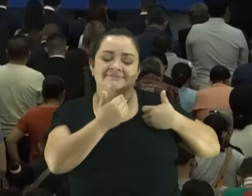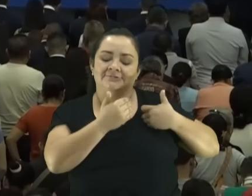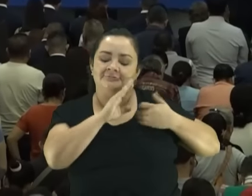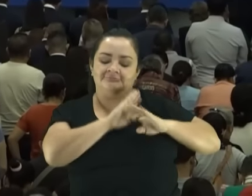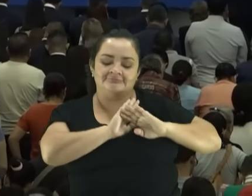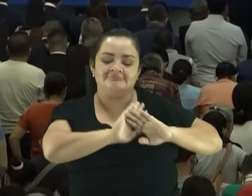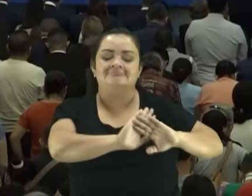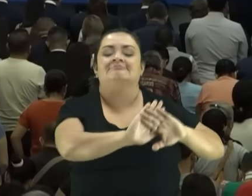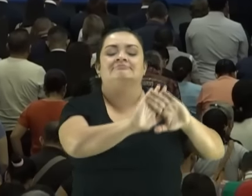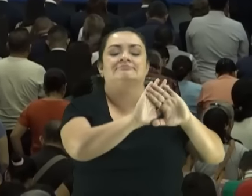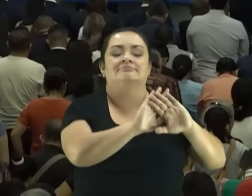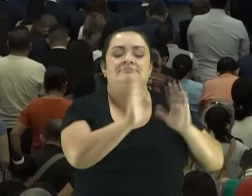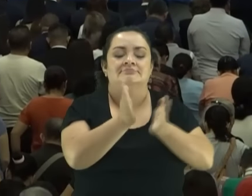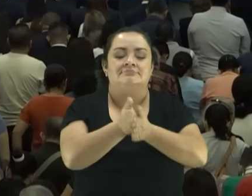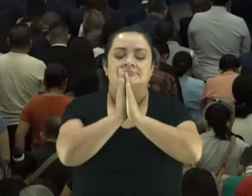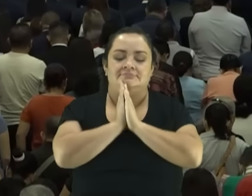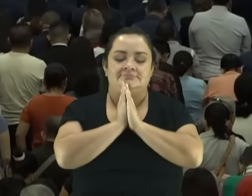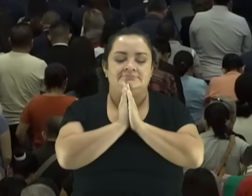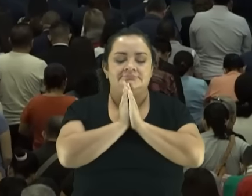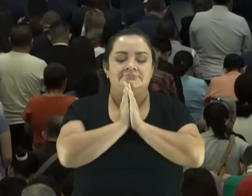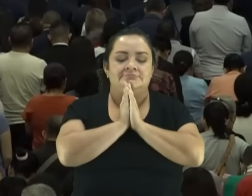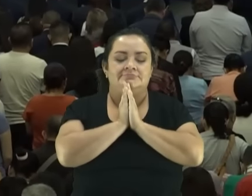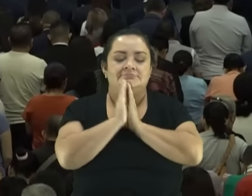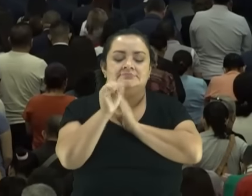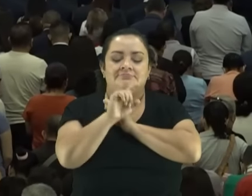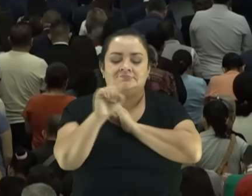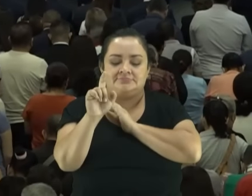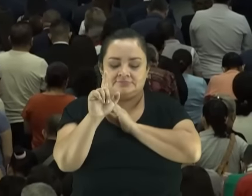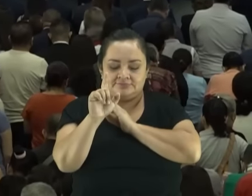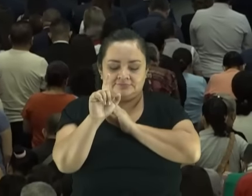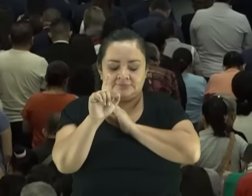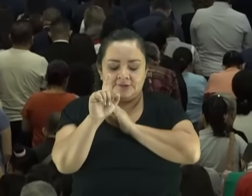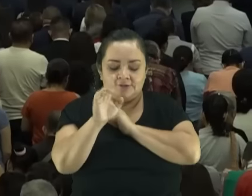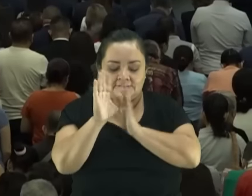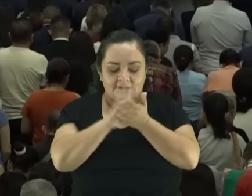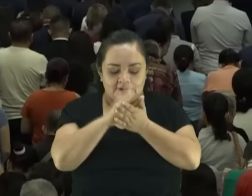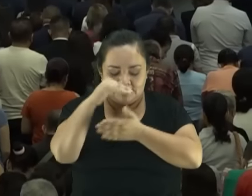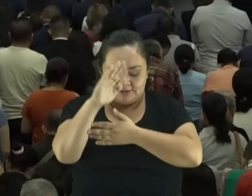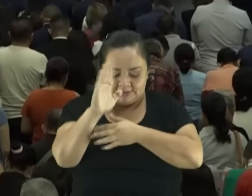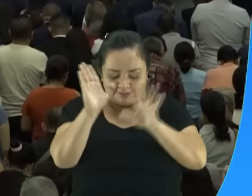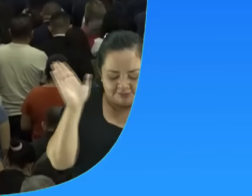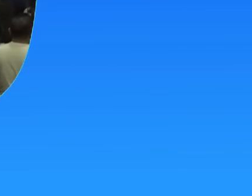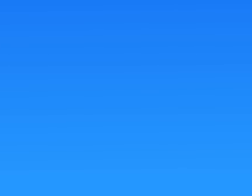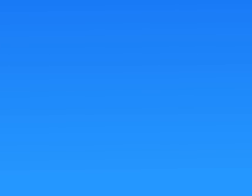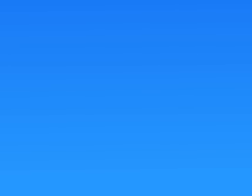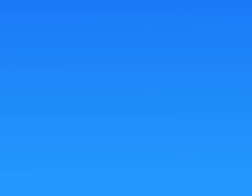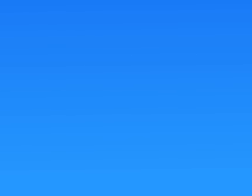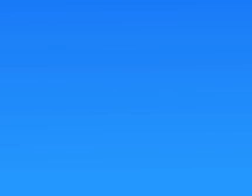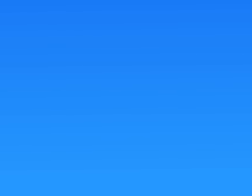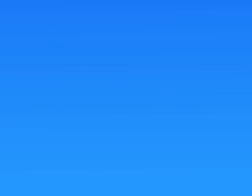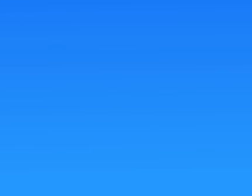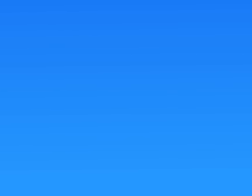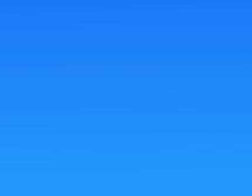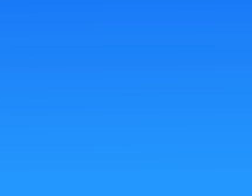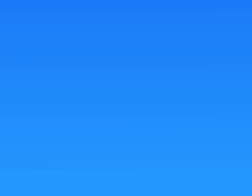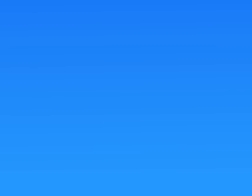vidas te lo suplicamos en el nombre del padre del hijo del espíritu santo y la iglesia dice